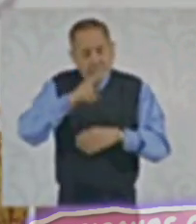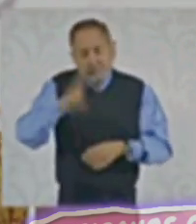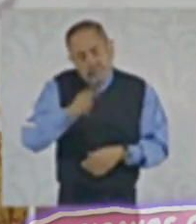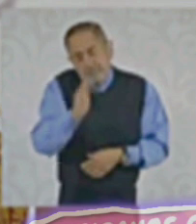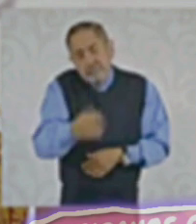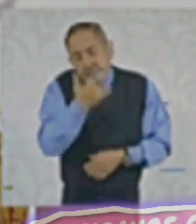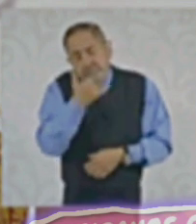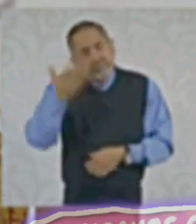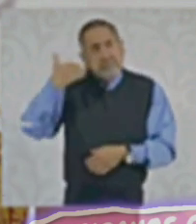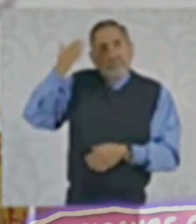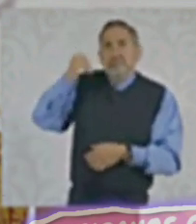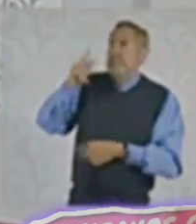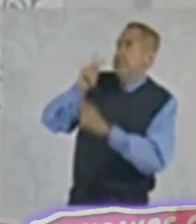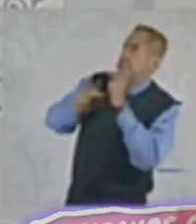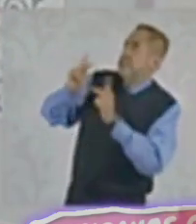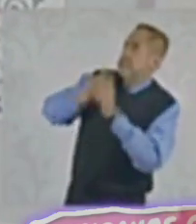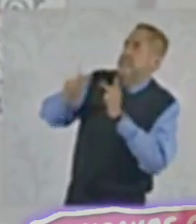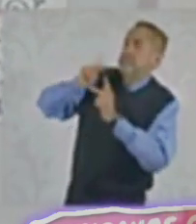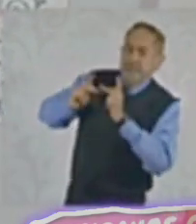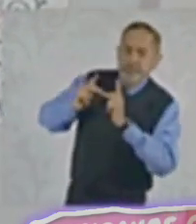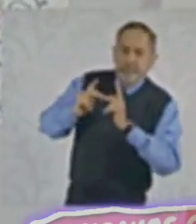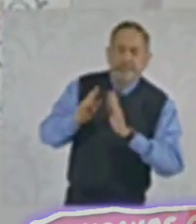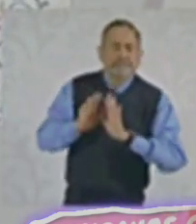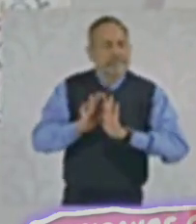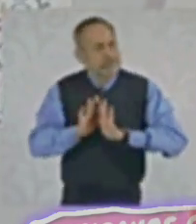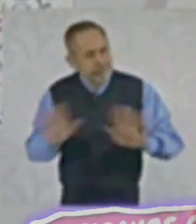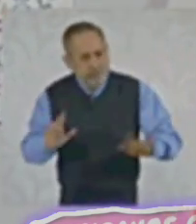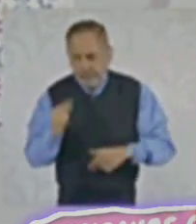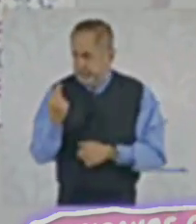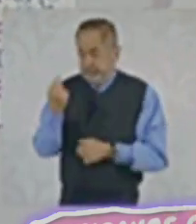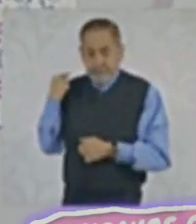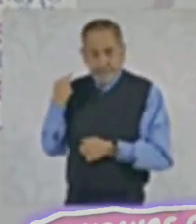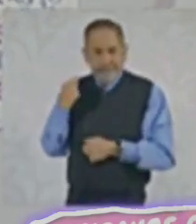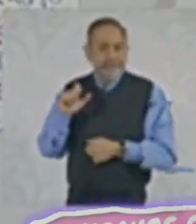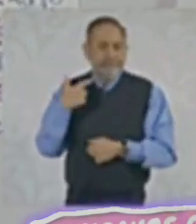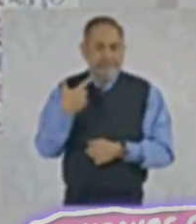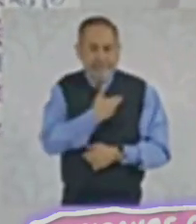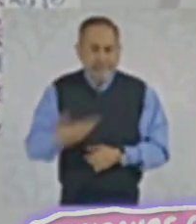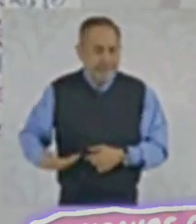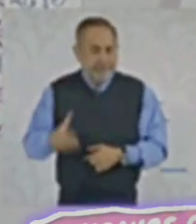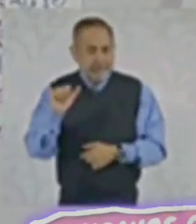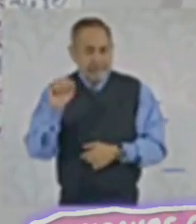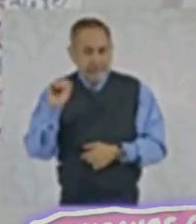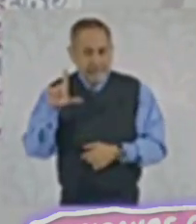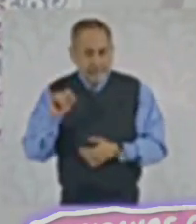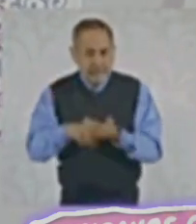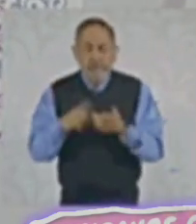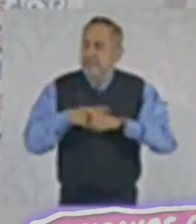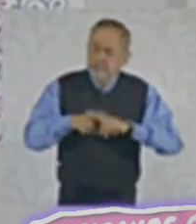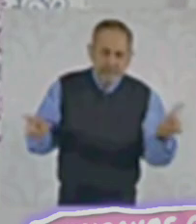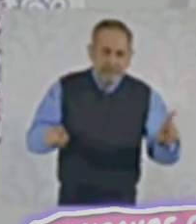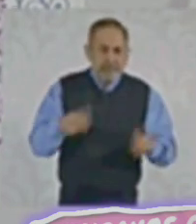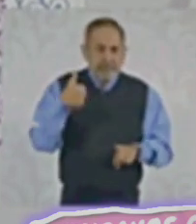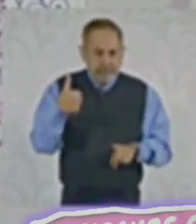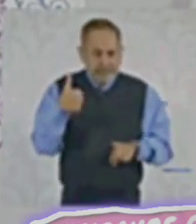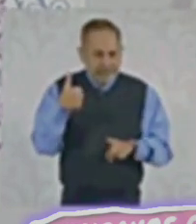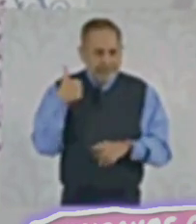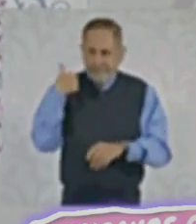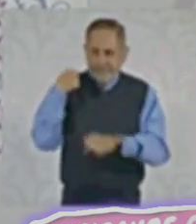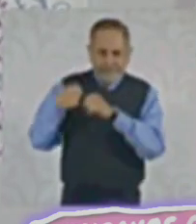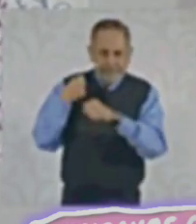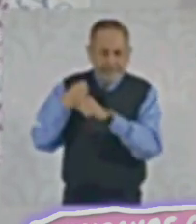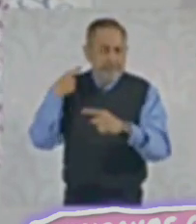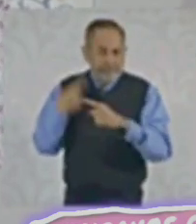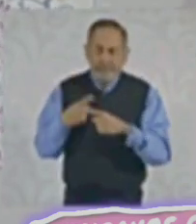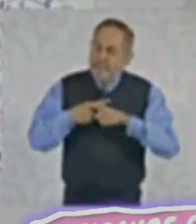Entonces, lo que se hizo ahora pues fue cambiar el modelo en los últimos 6 años, disminuir las exportaciones para que la mayor parte del